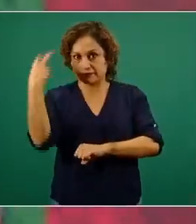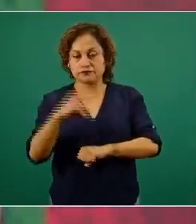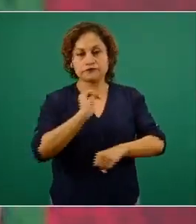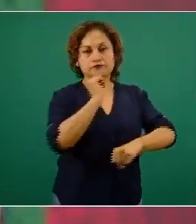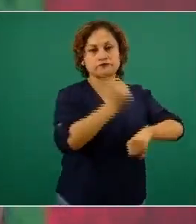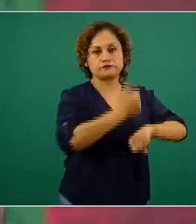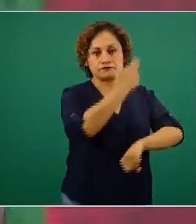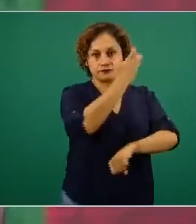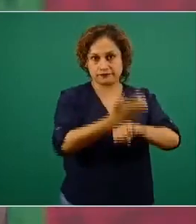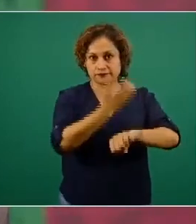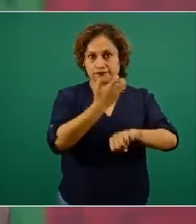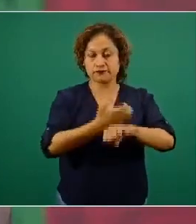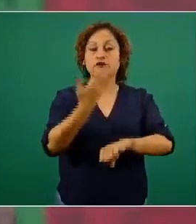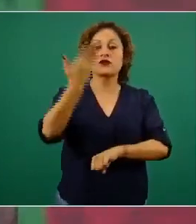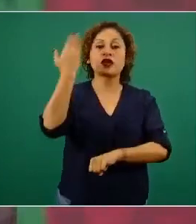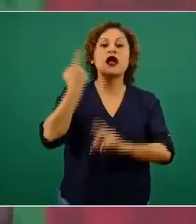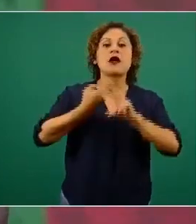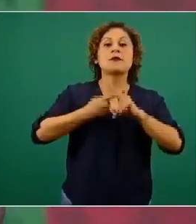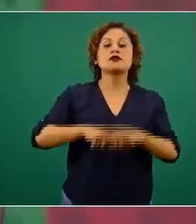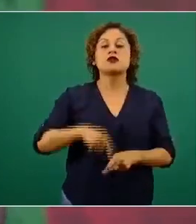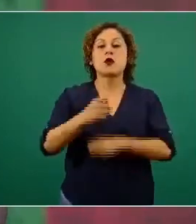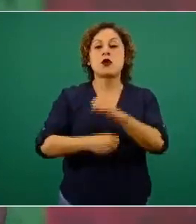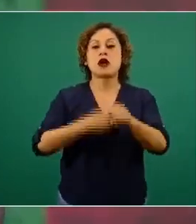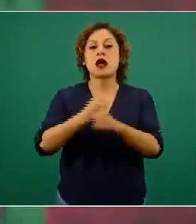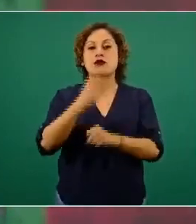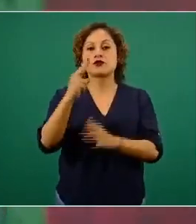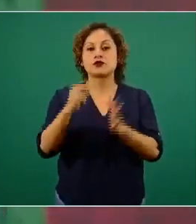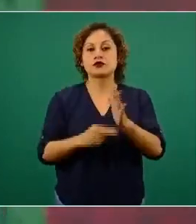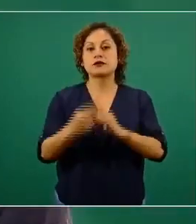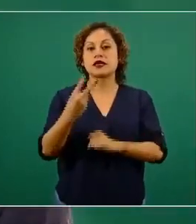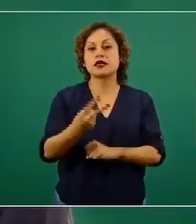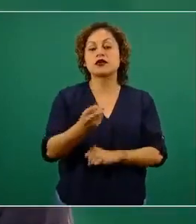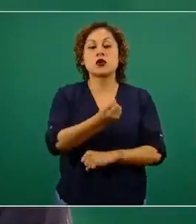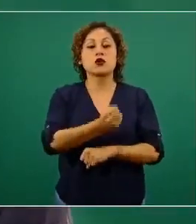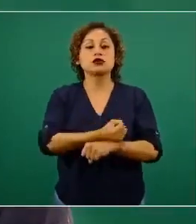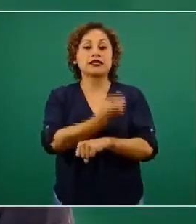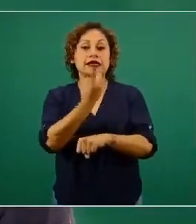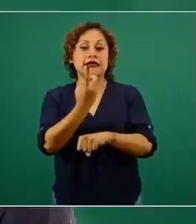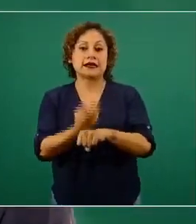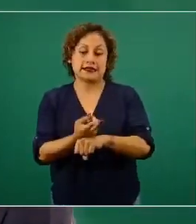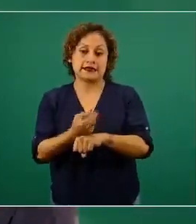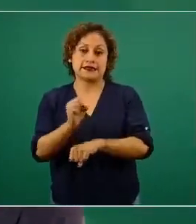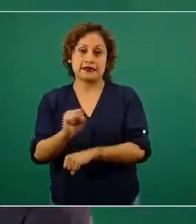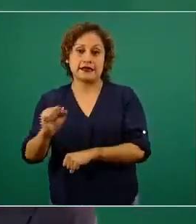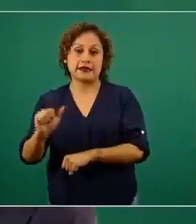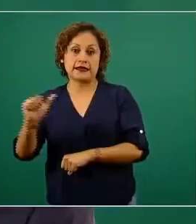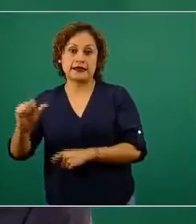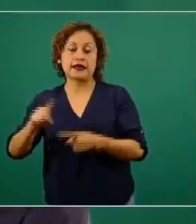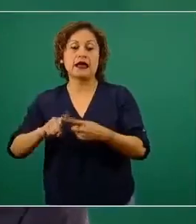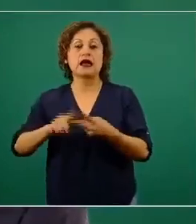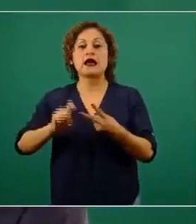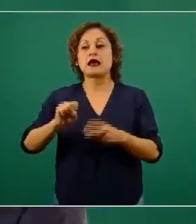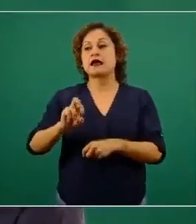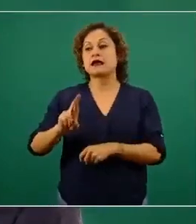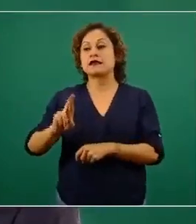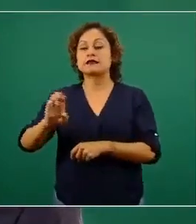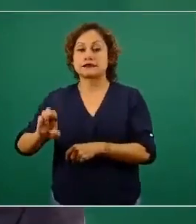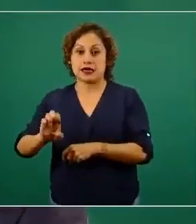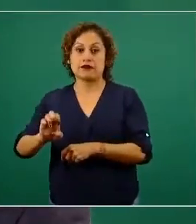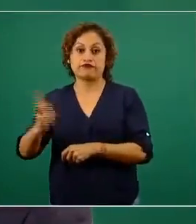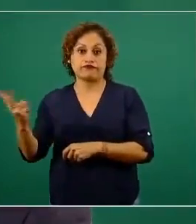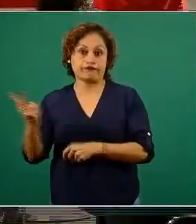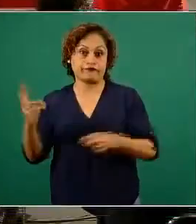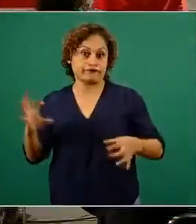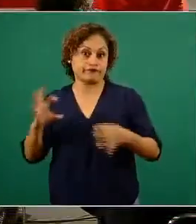en 2002 en una colaboración de la Secretaría de Salud con la Secretaría de Relaciones Exteriores, lo financia la Secretaría de Salud y